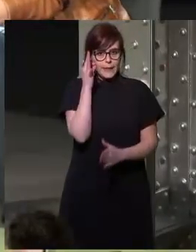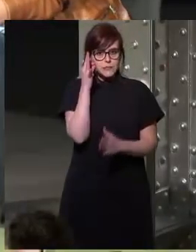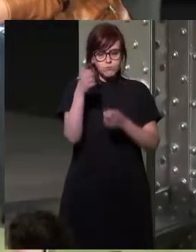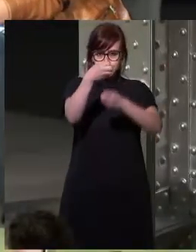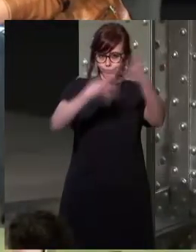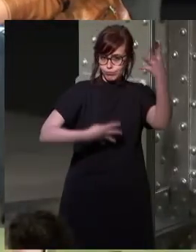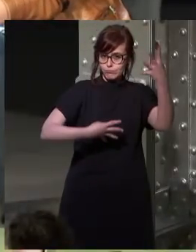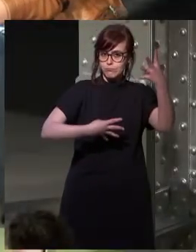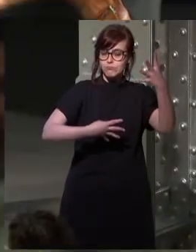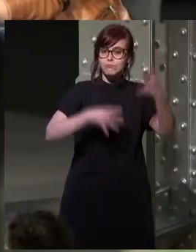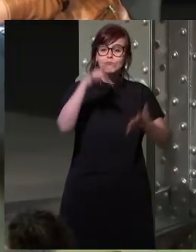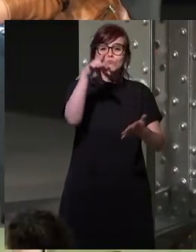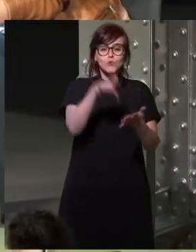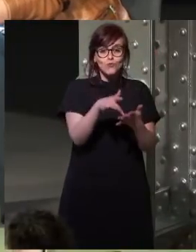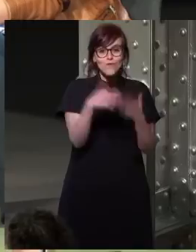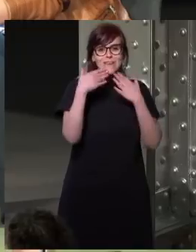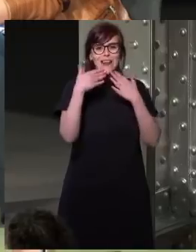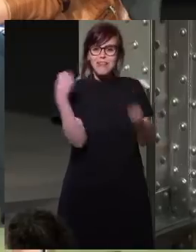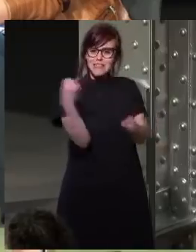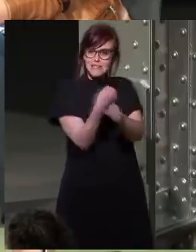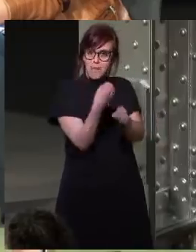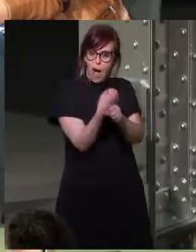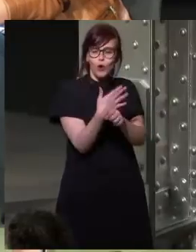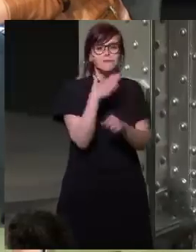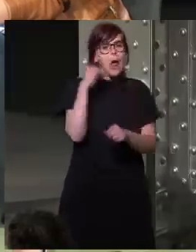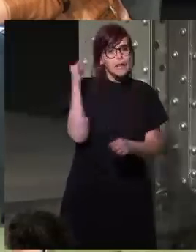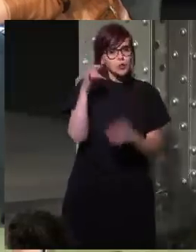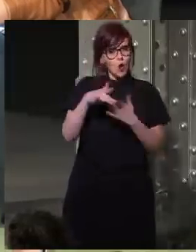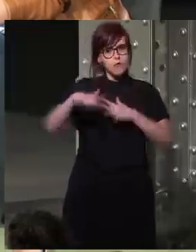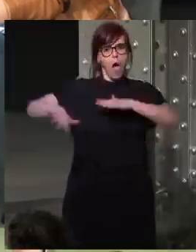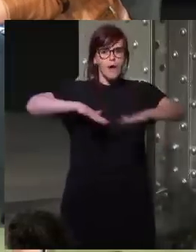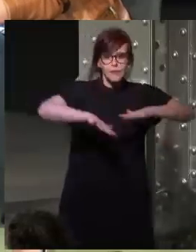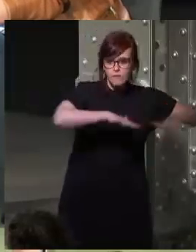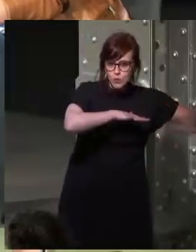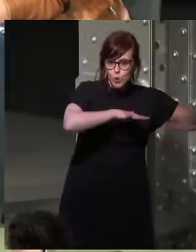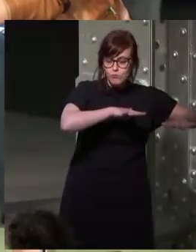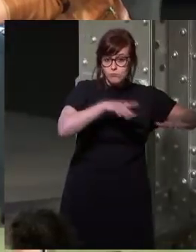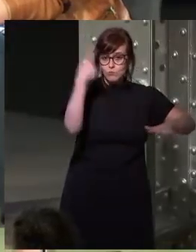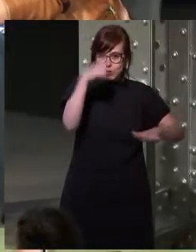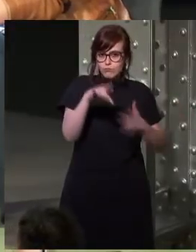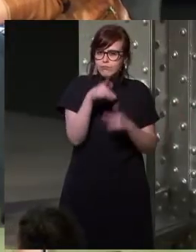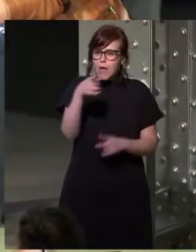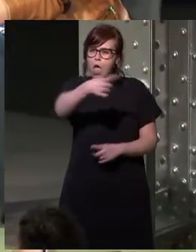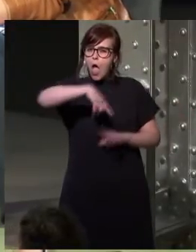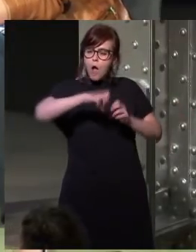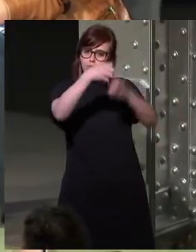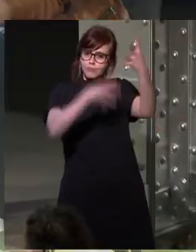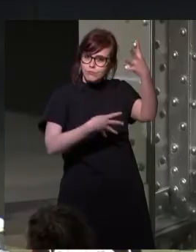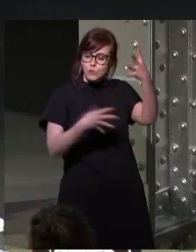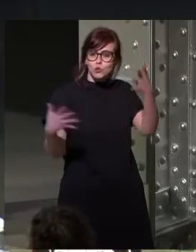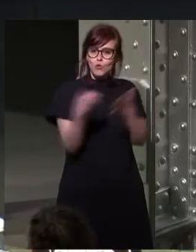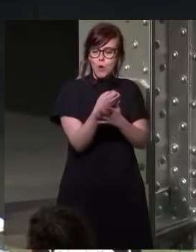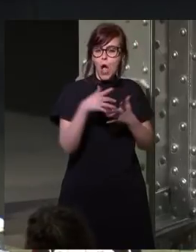mujeres que realmente con su trabajo, con su talento y con su activismo, ¿no?, pues supieron enfrentarse